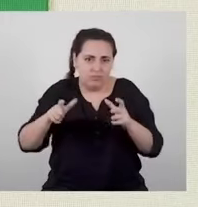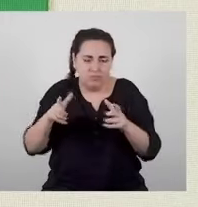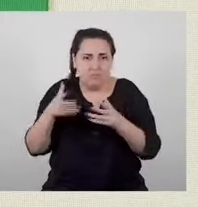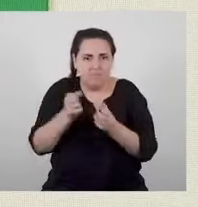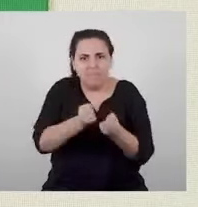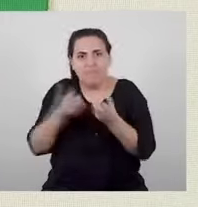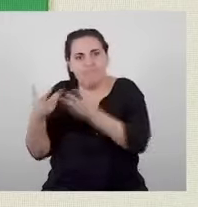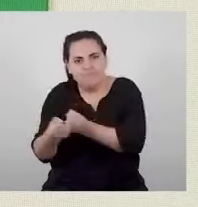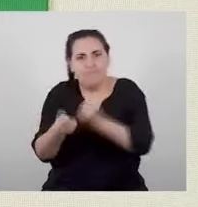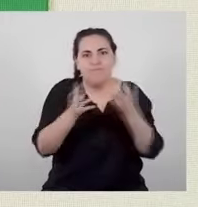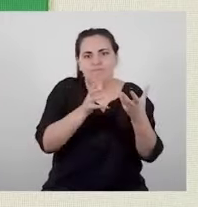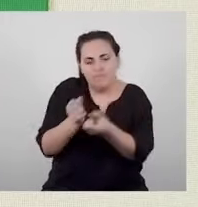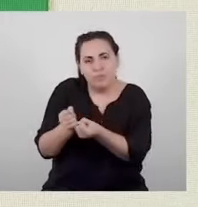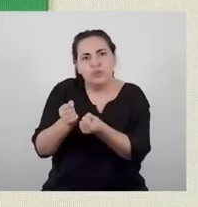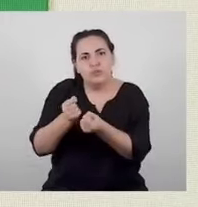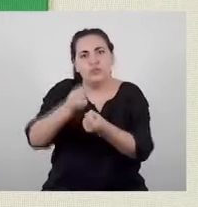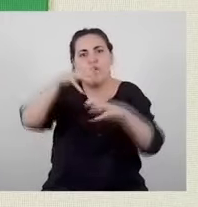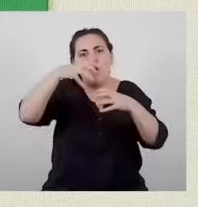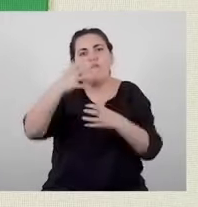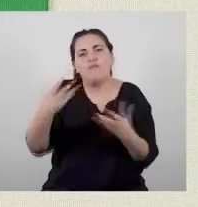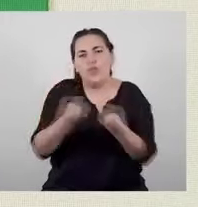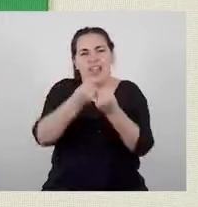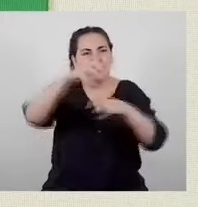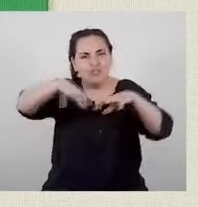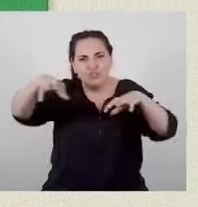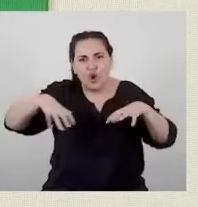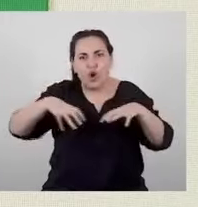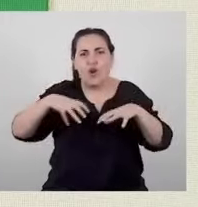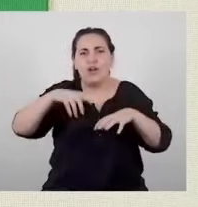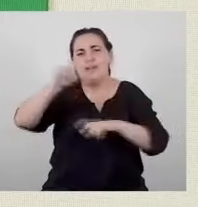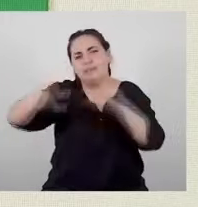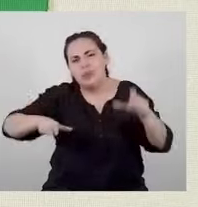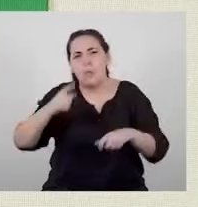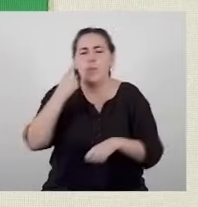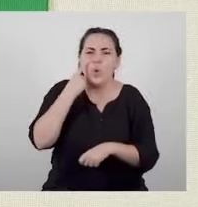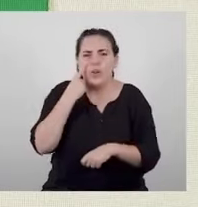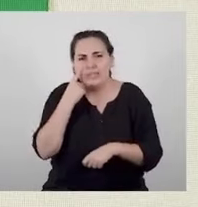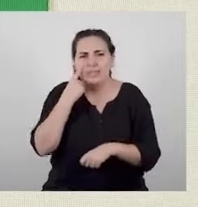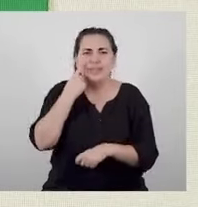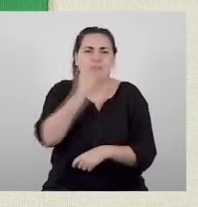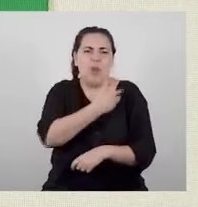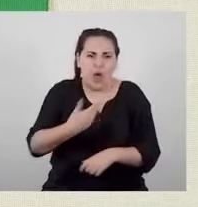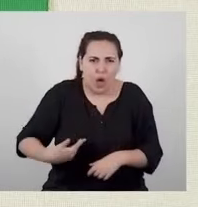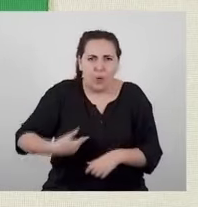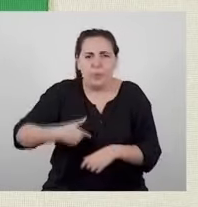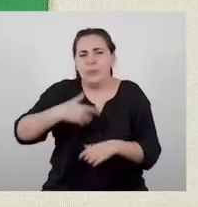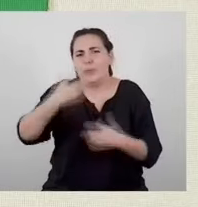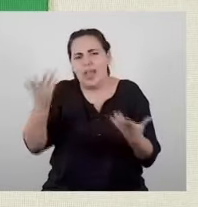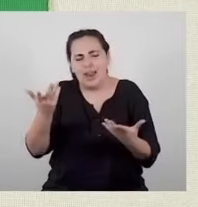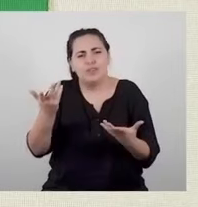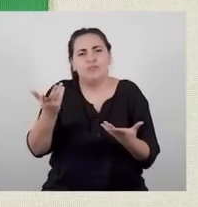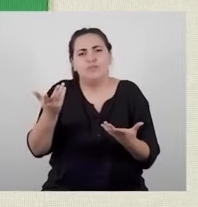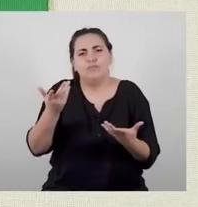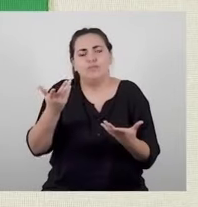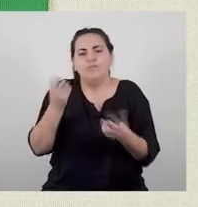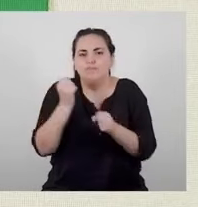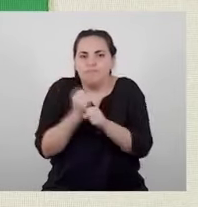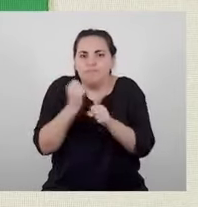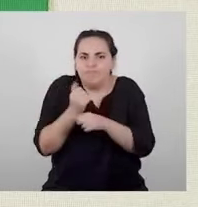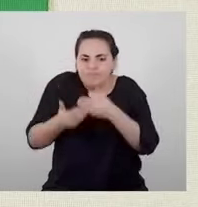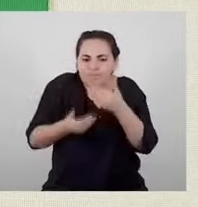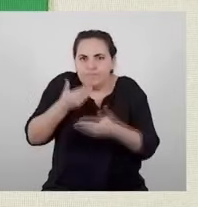asociaciones fundaciones personas municipios gobernaciones que trabajan para